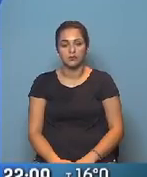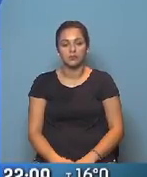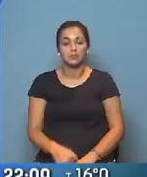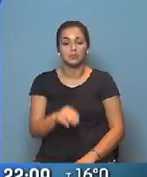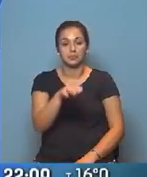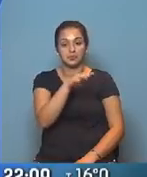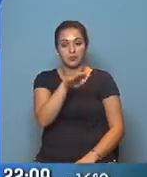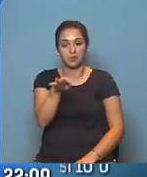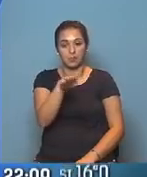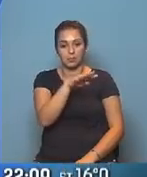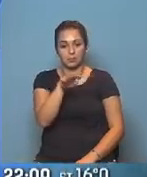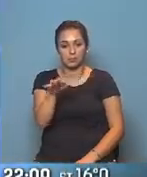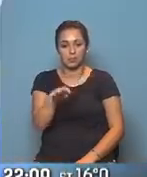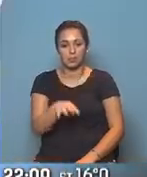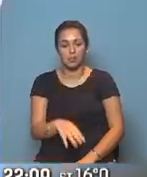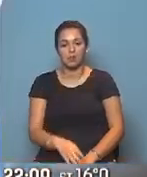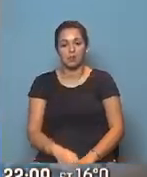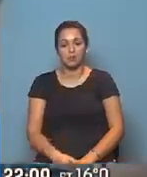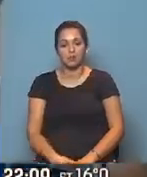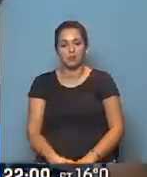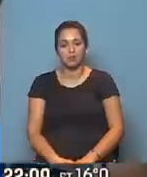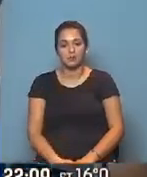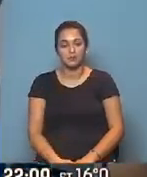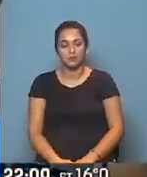göre konumlandırmamız gerekiyor.